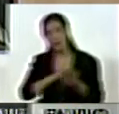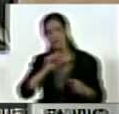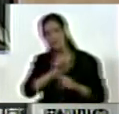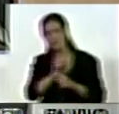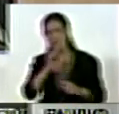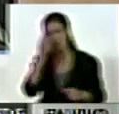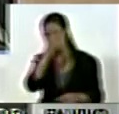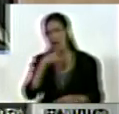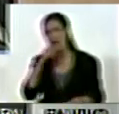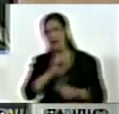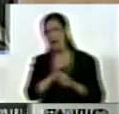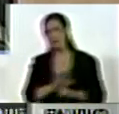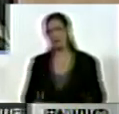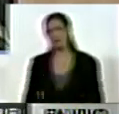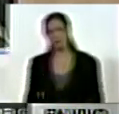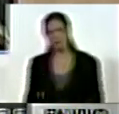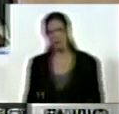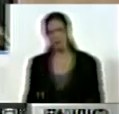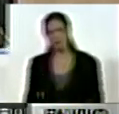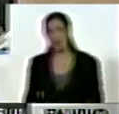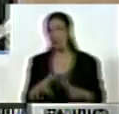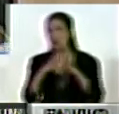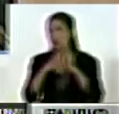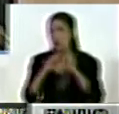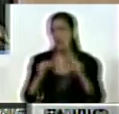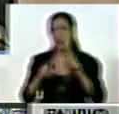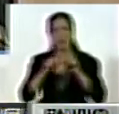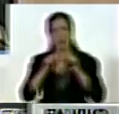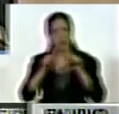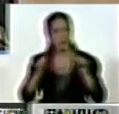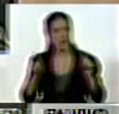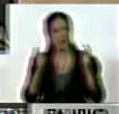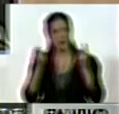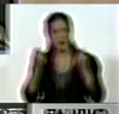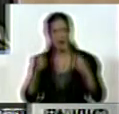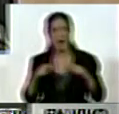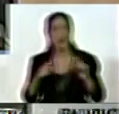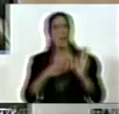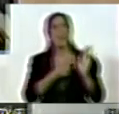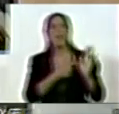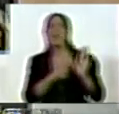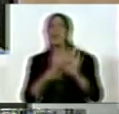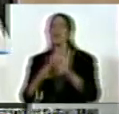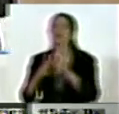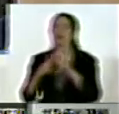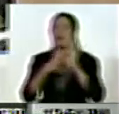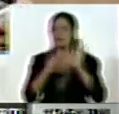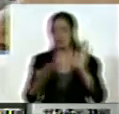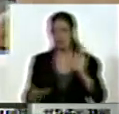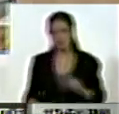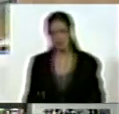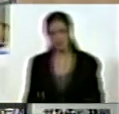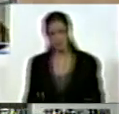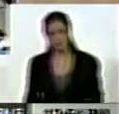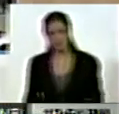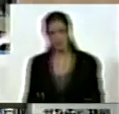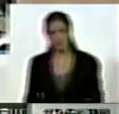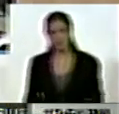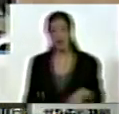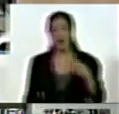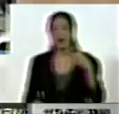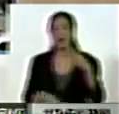cara. Todo lo que ustedes pretendieron vender en ese